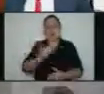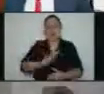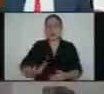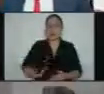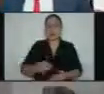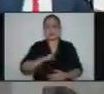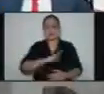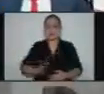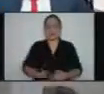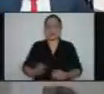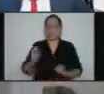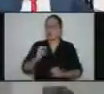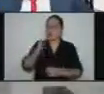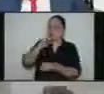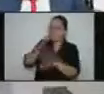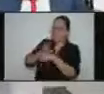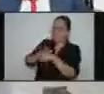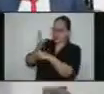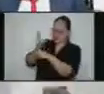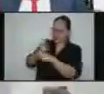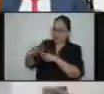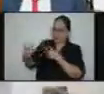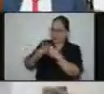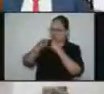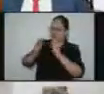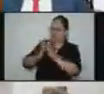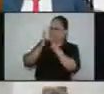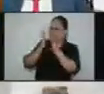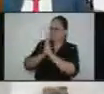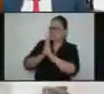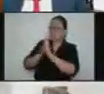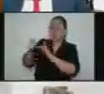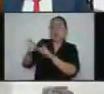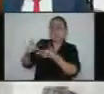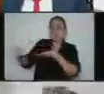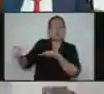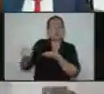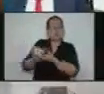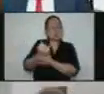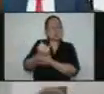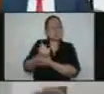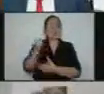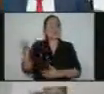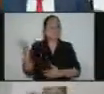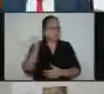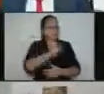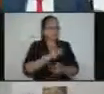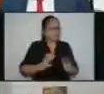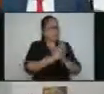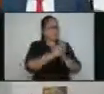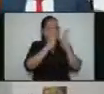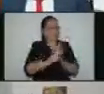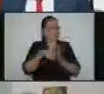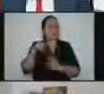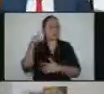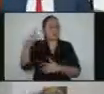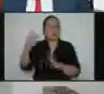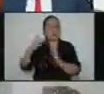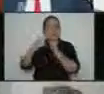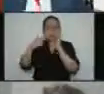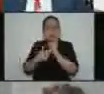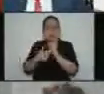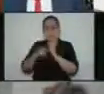a participar en la filmación, pero quien decidió aparecer y no observó las obligaciones del servicio público fue